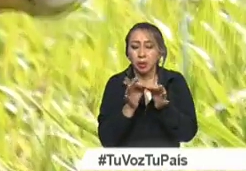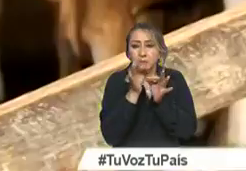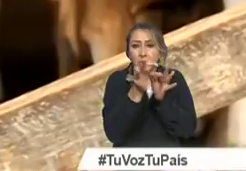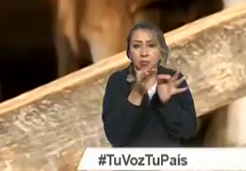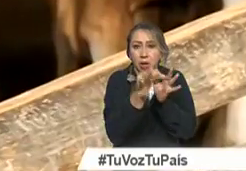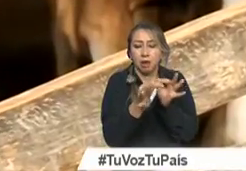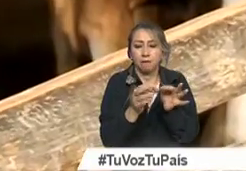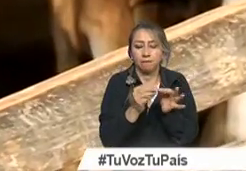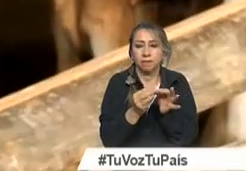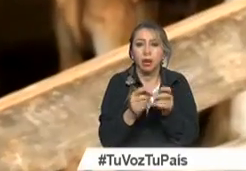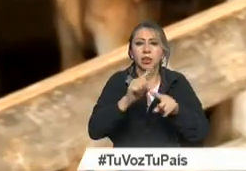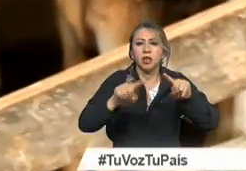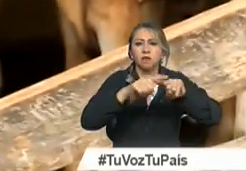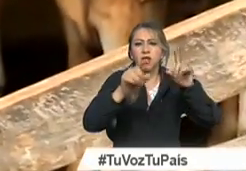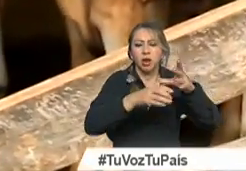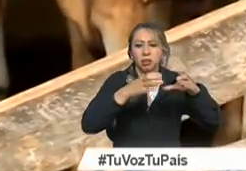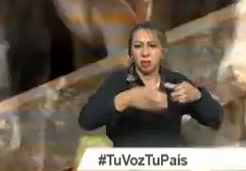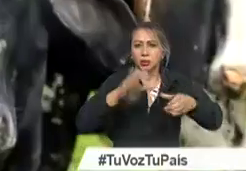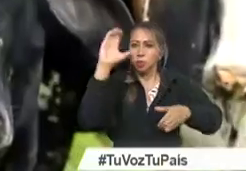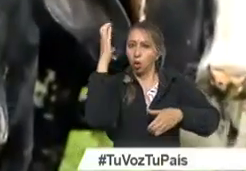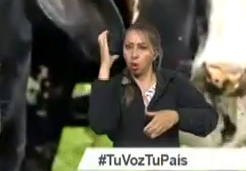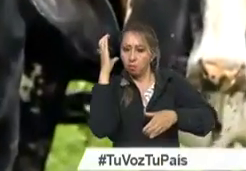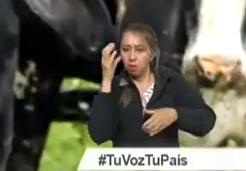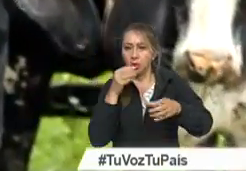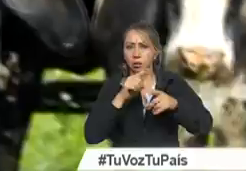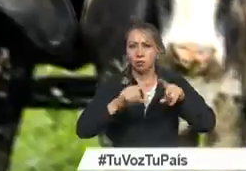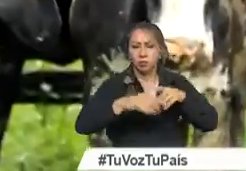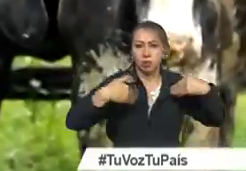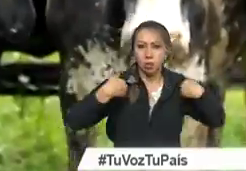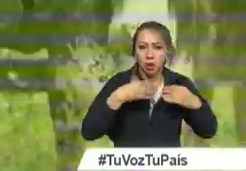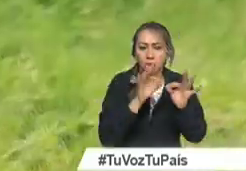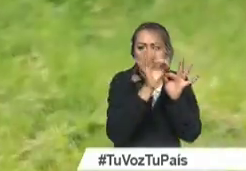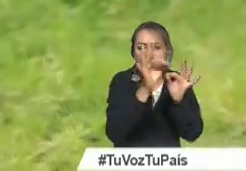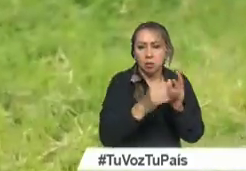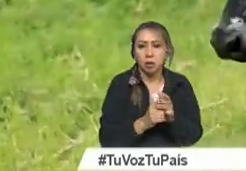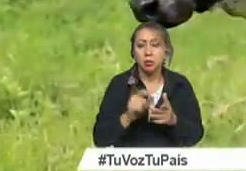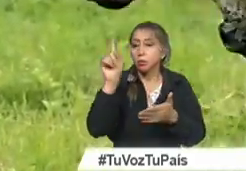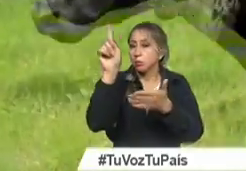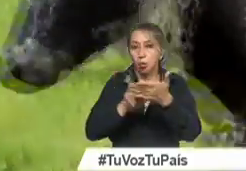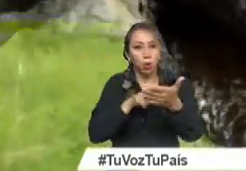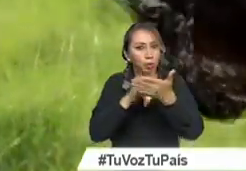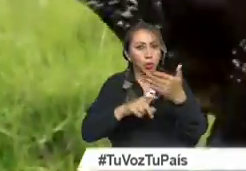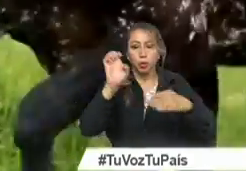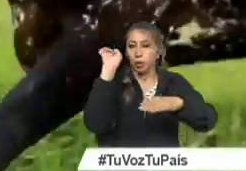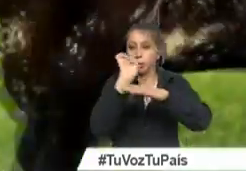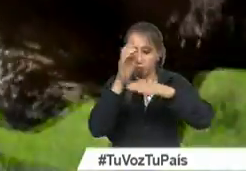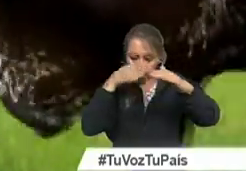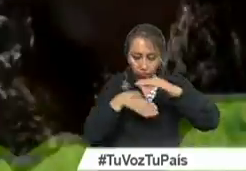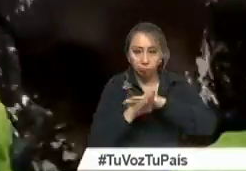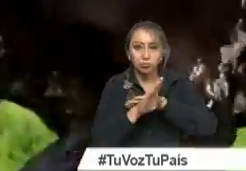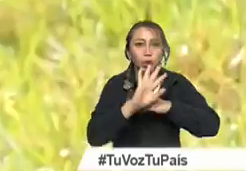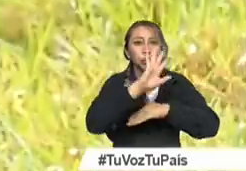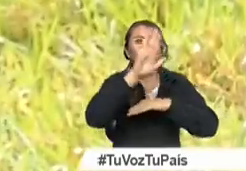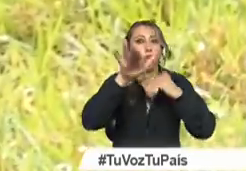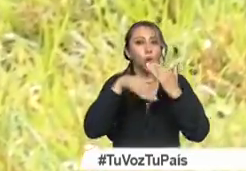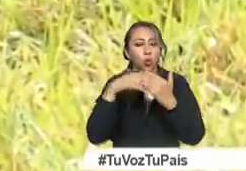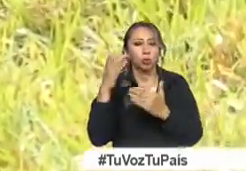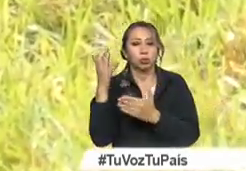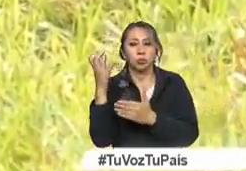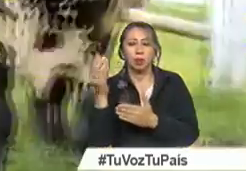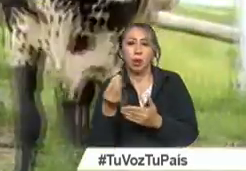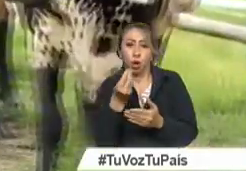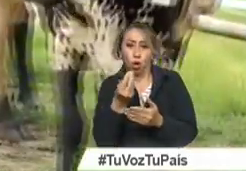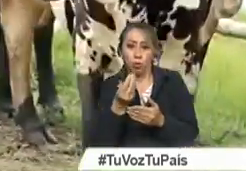desatado en varios departamentos de colombia ecuador prohibió el ingreso temporal al país de toda mercancía pecuaria